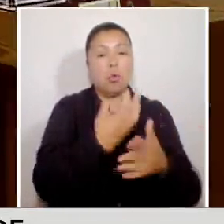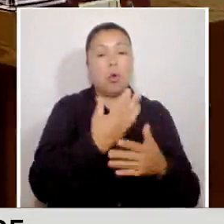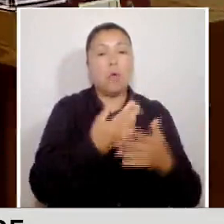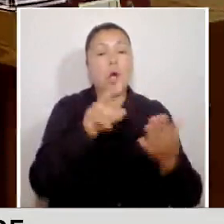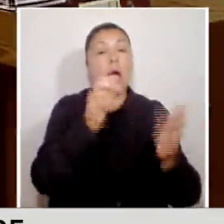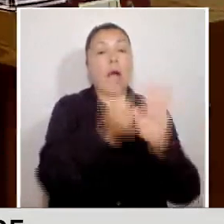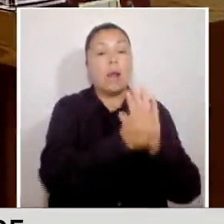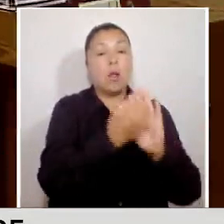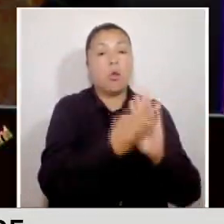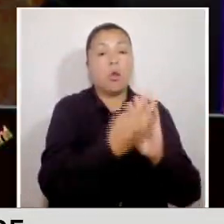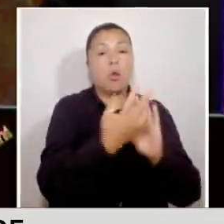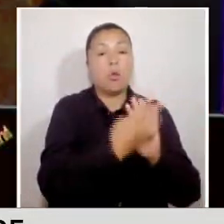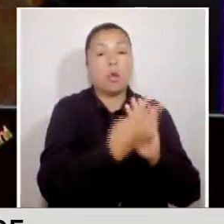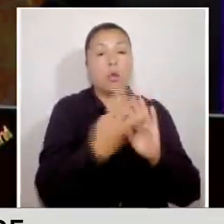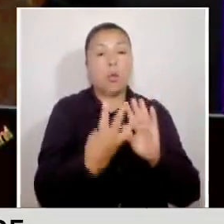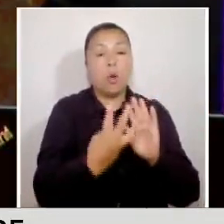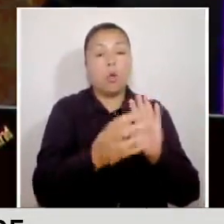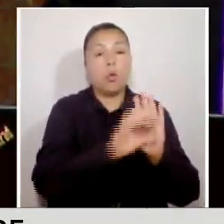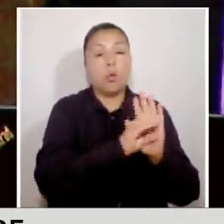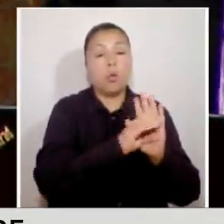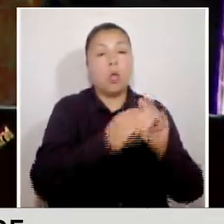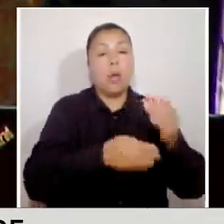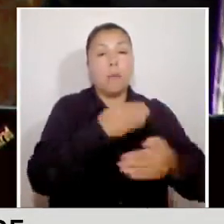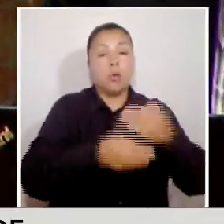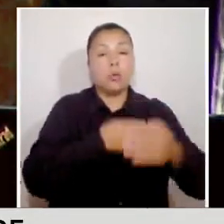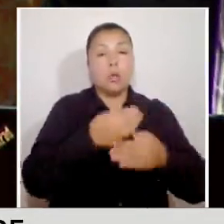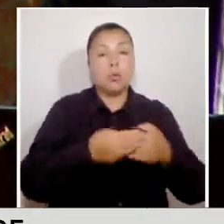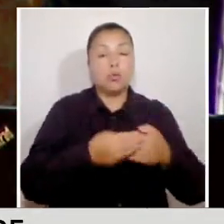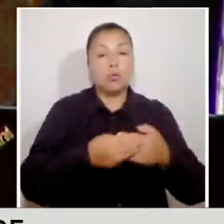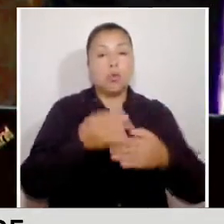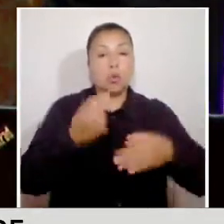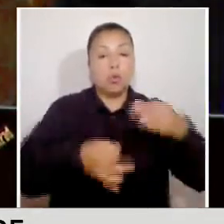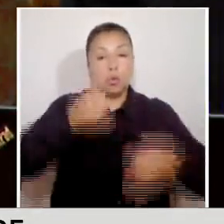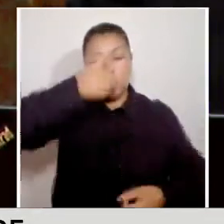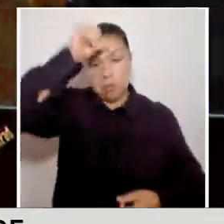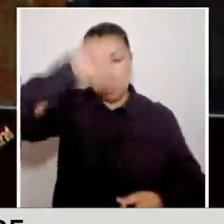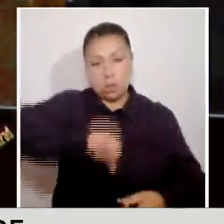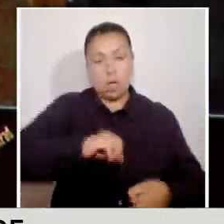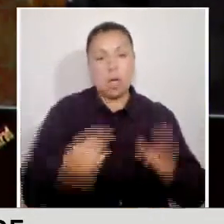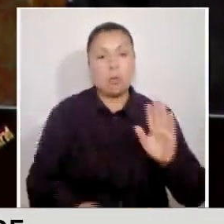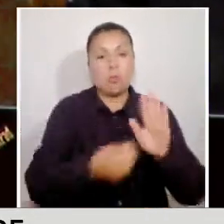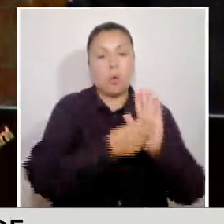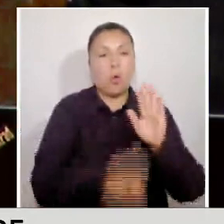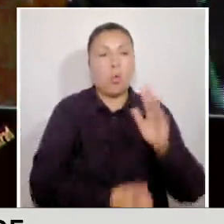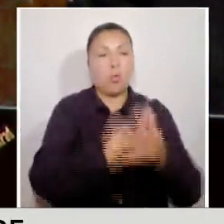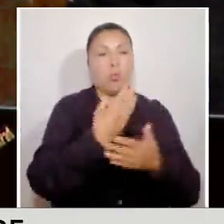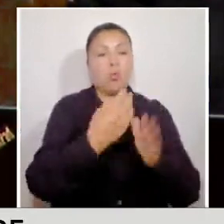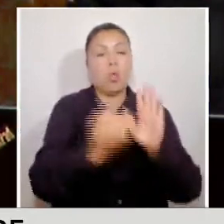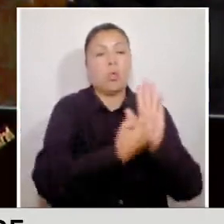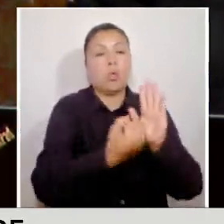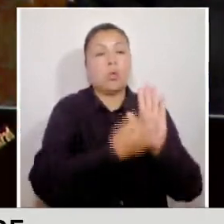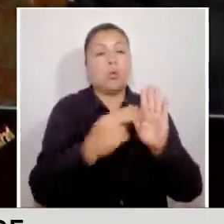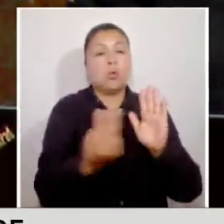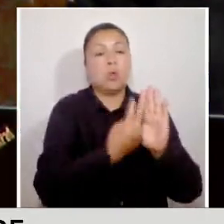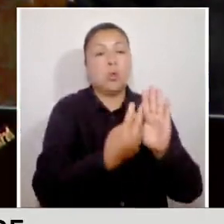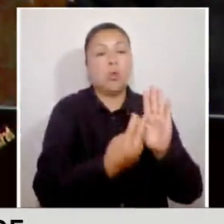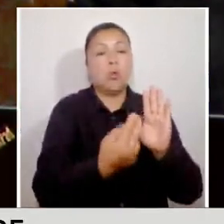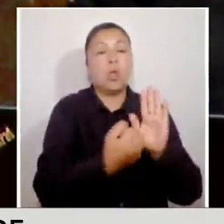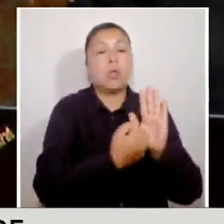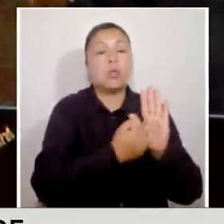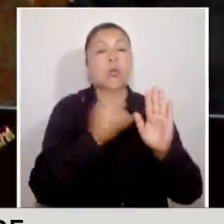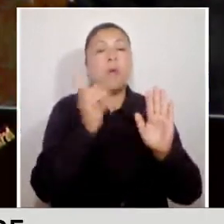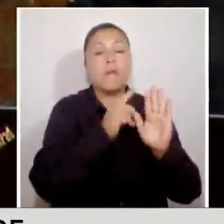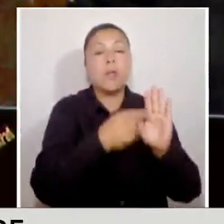234 del código procesal penal incorpórese los siguientes incisos segundo e inciso final antes